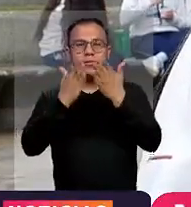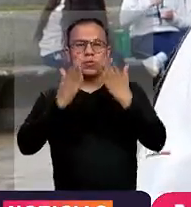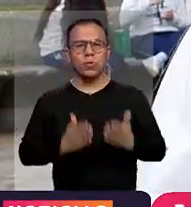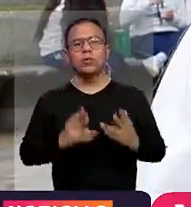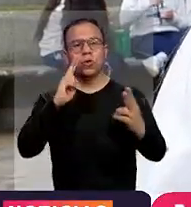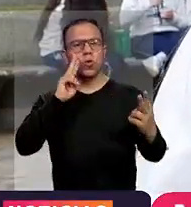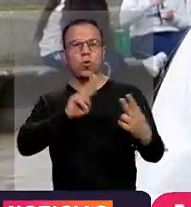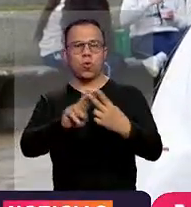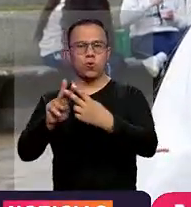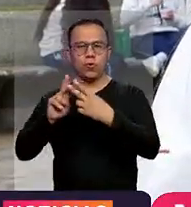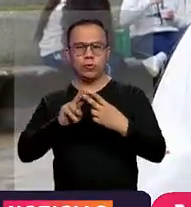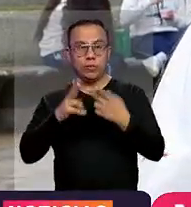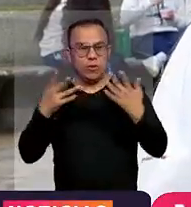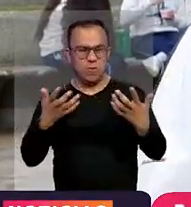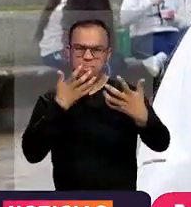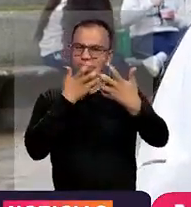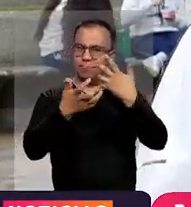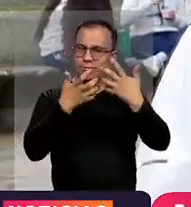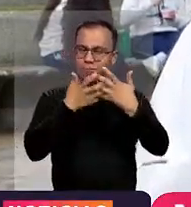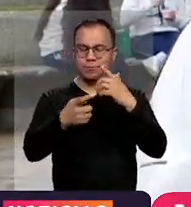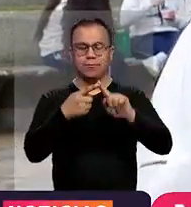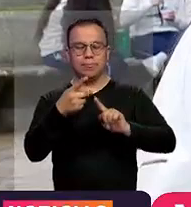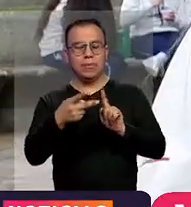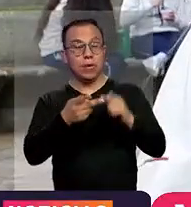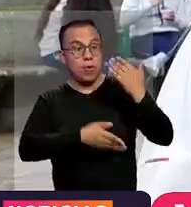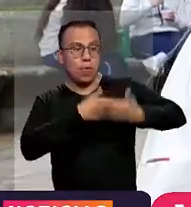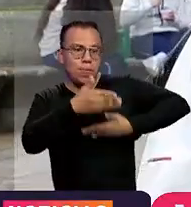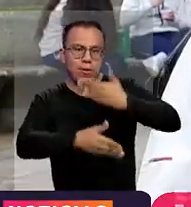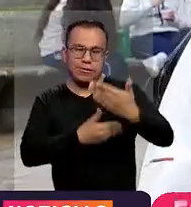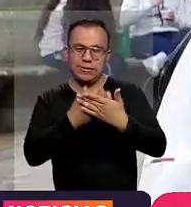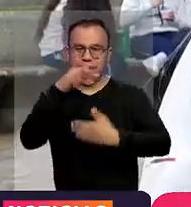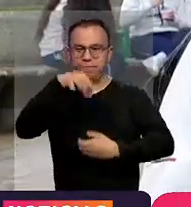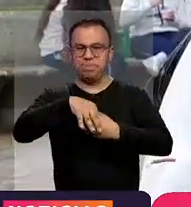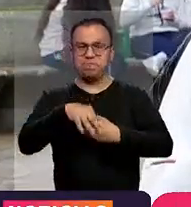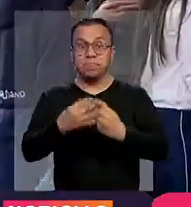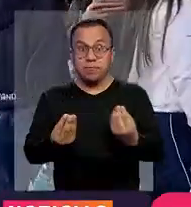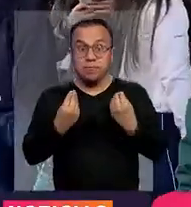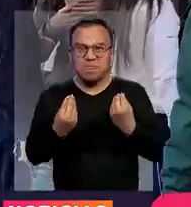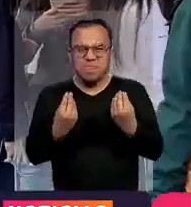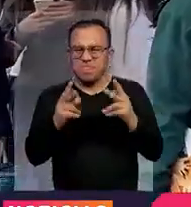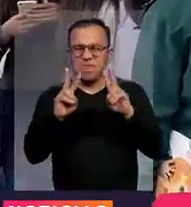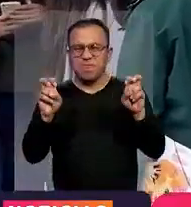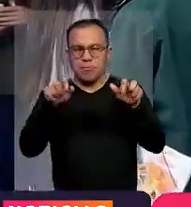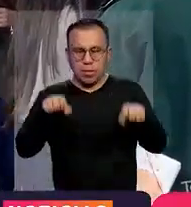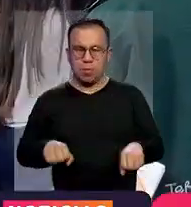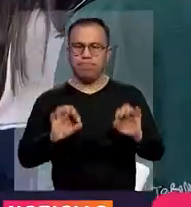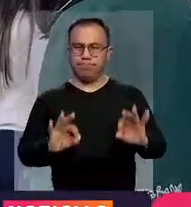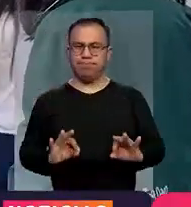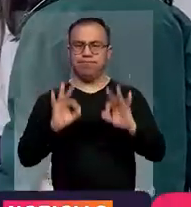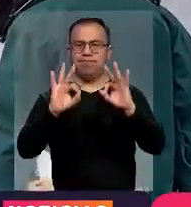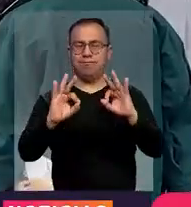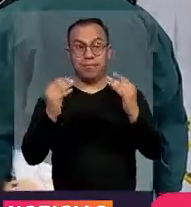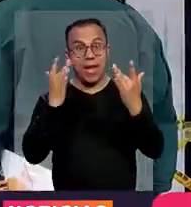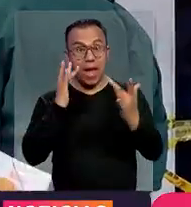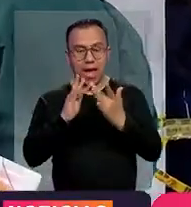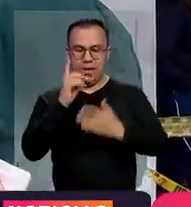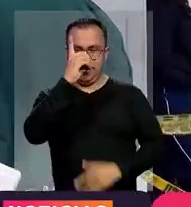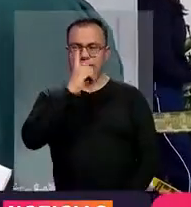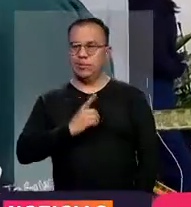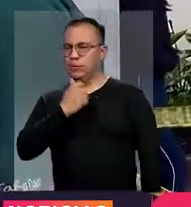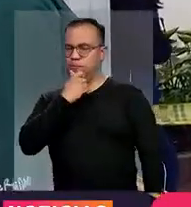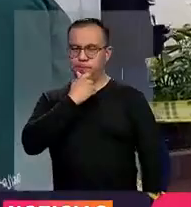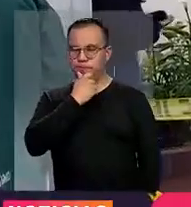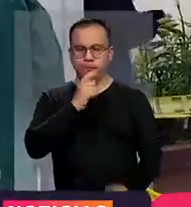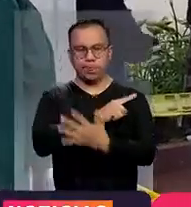estos sistemas y estos procesos de elecciones para que podamos ser como más eficientes y eficaces al momento de tomar una